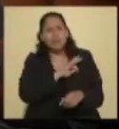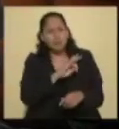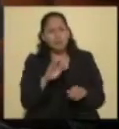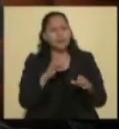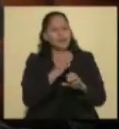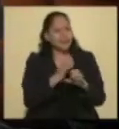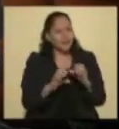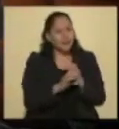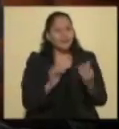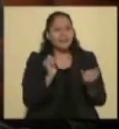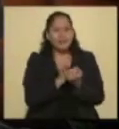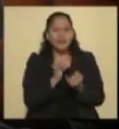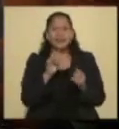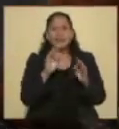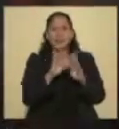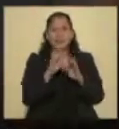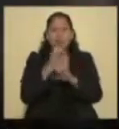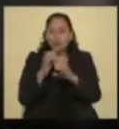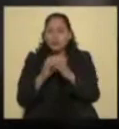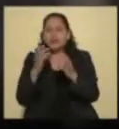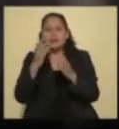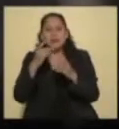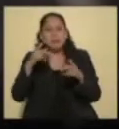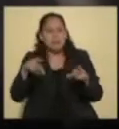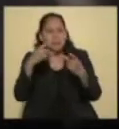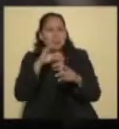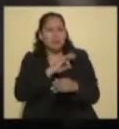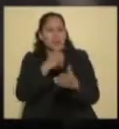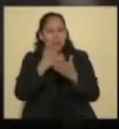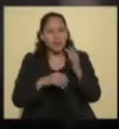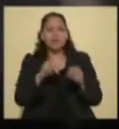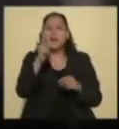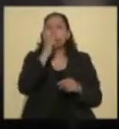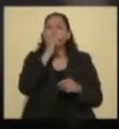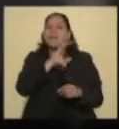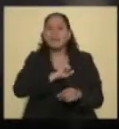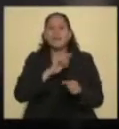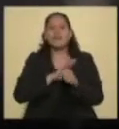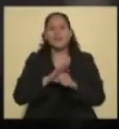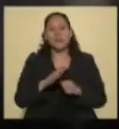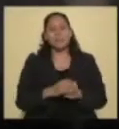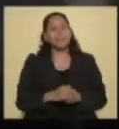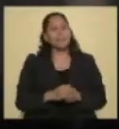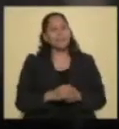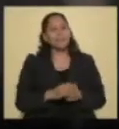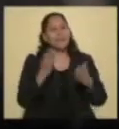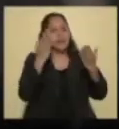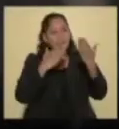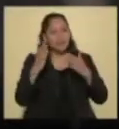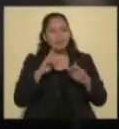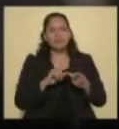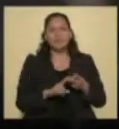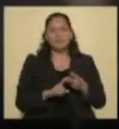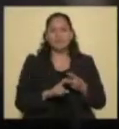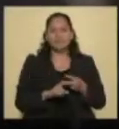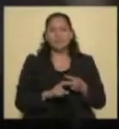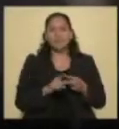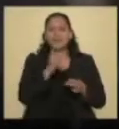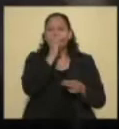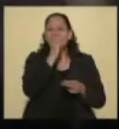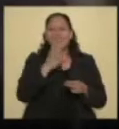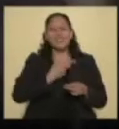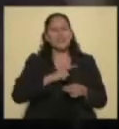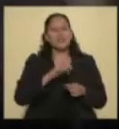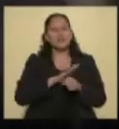productos a mejor costo. Don Miguel, su palabra favorita. Éxito. Una palabra que